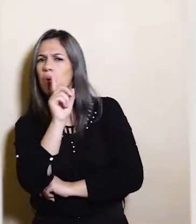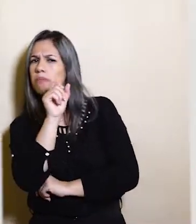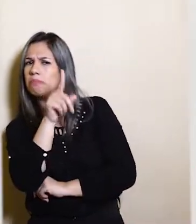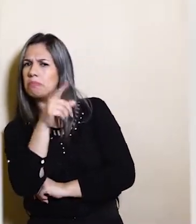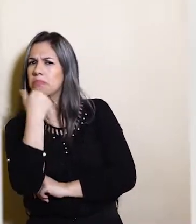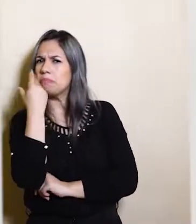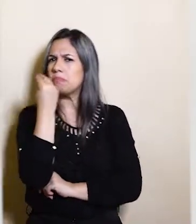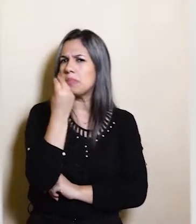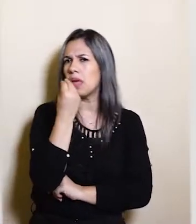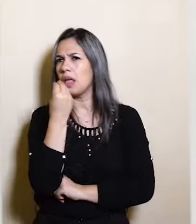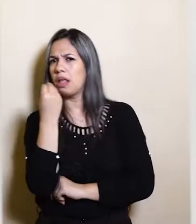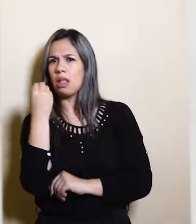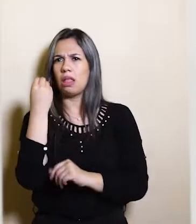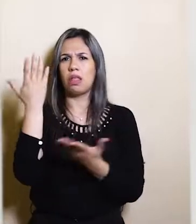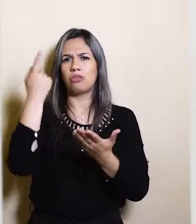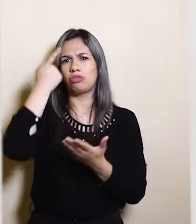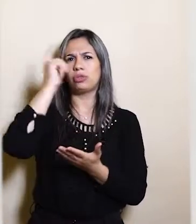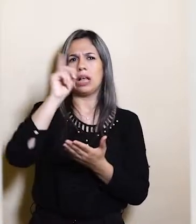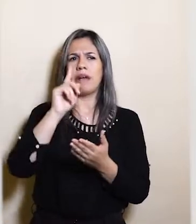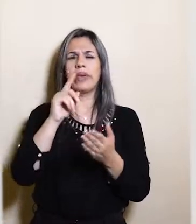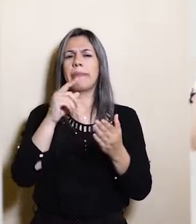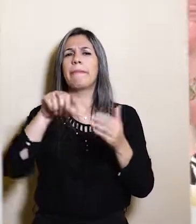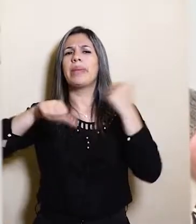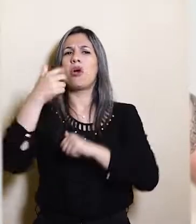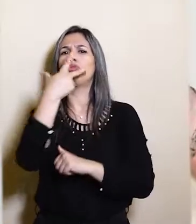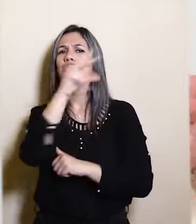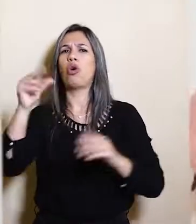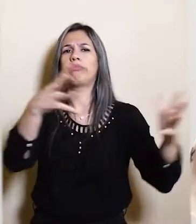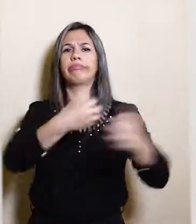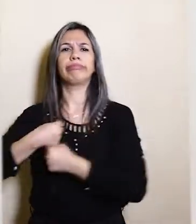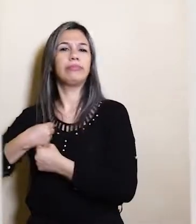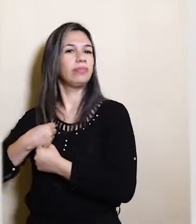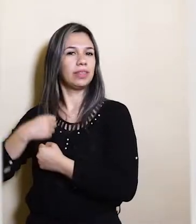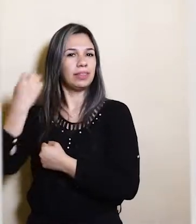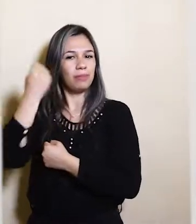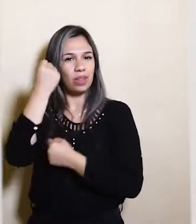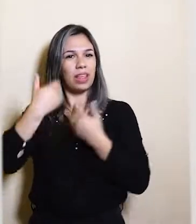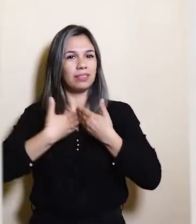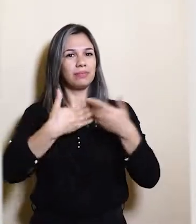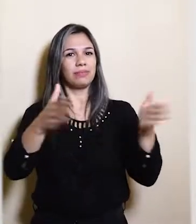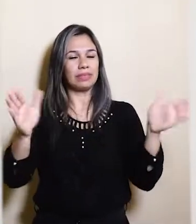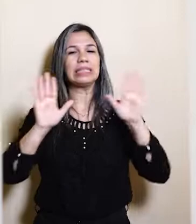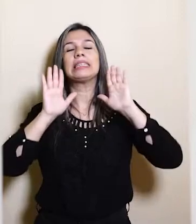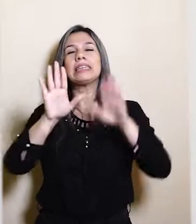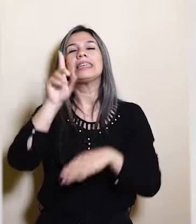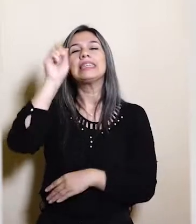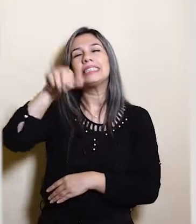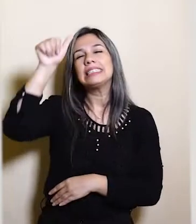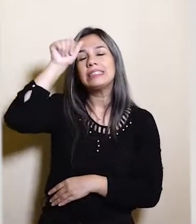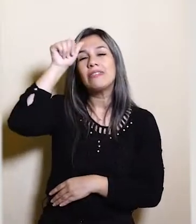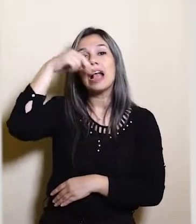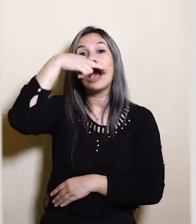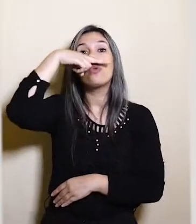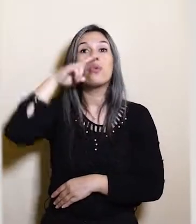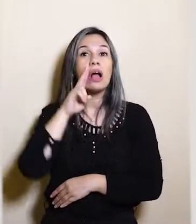lamentablemente y lo que hacen es generar trabas en vez de abrir puertas. ¿Qué es educación con perspectiva de género? A